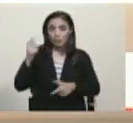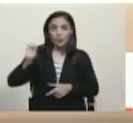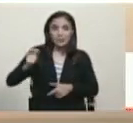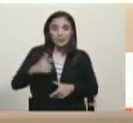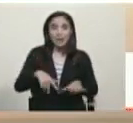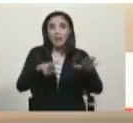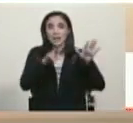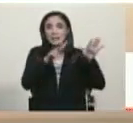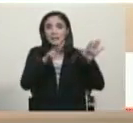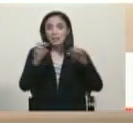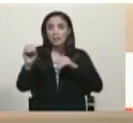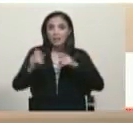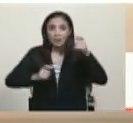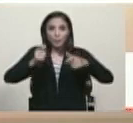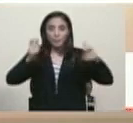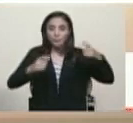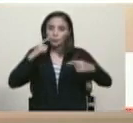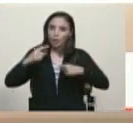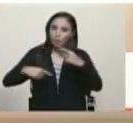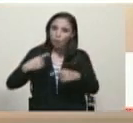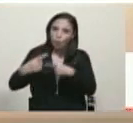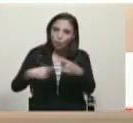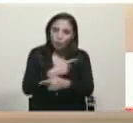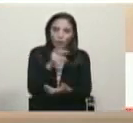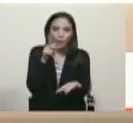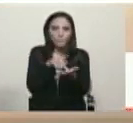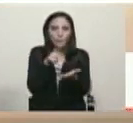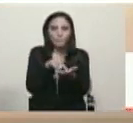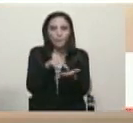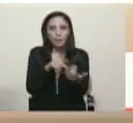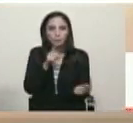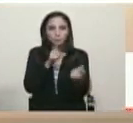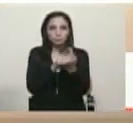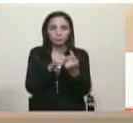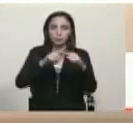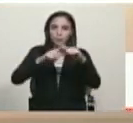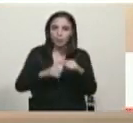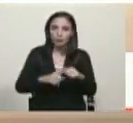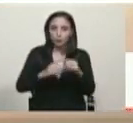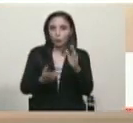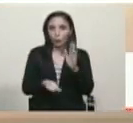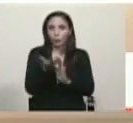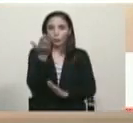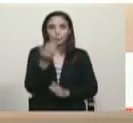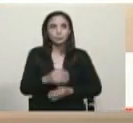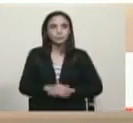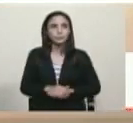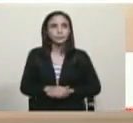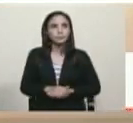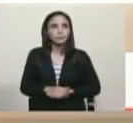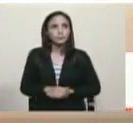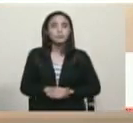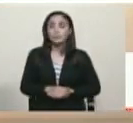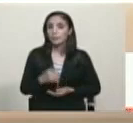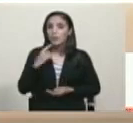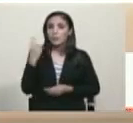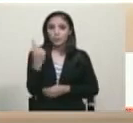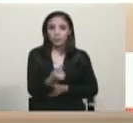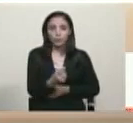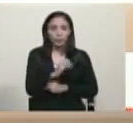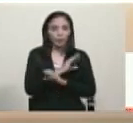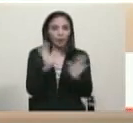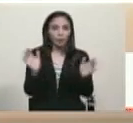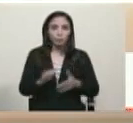70 pacientes por día, es un indicador alto. Y así debemos